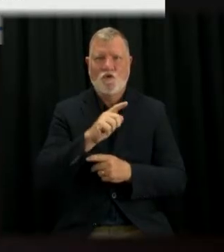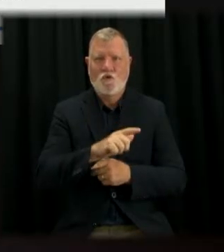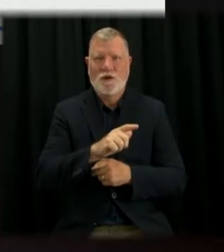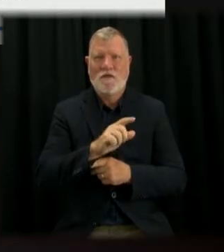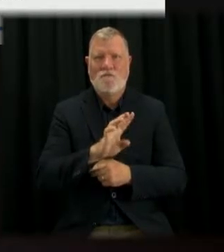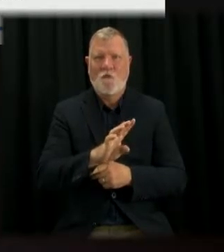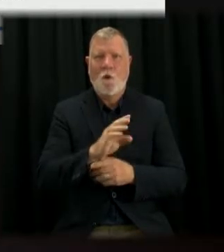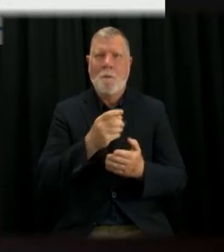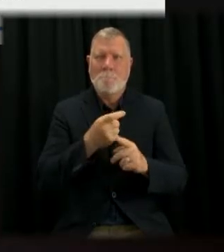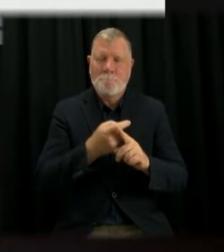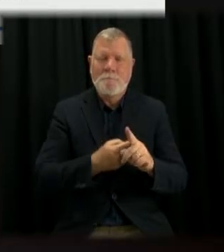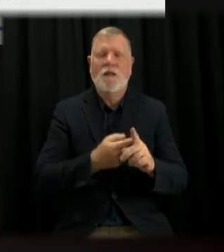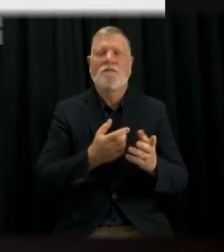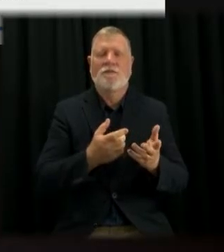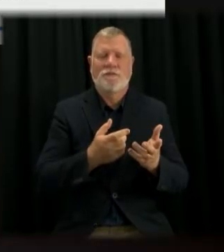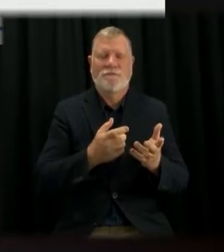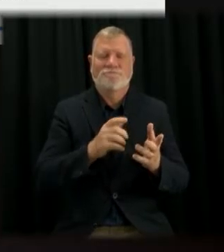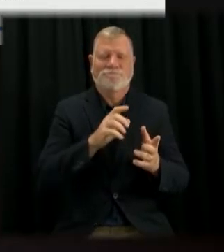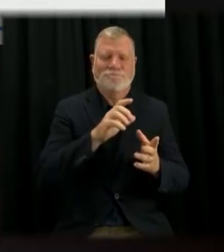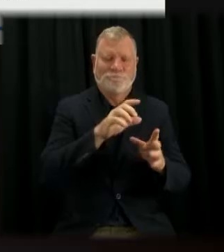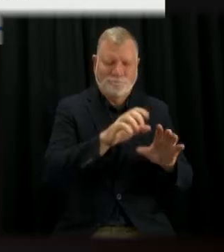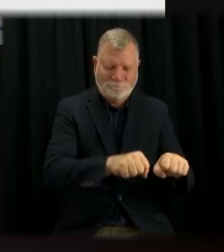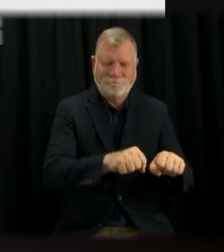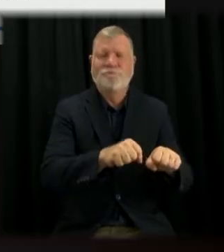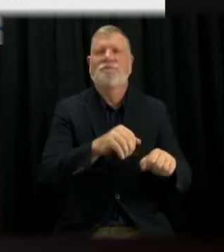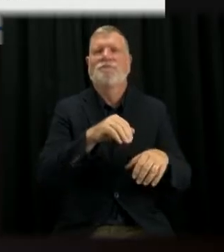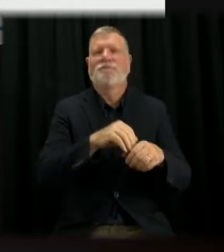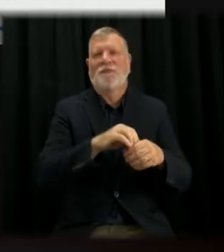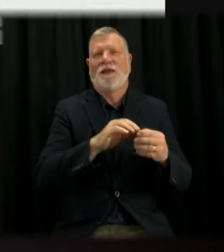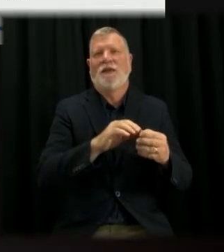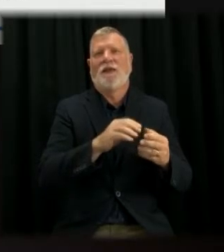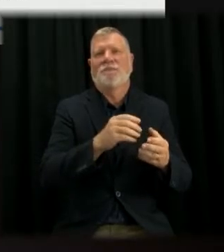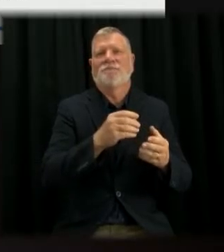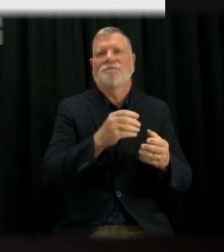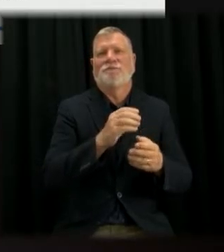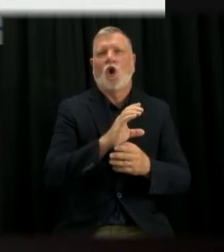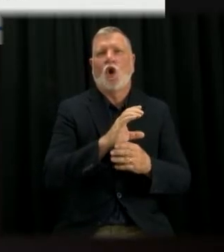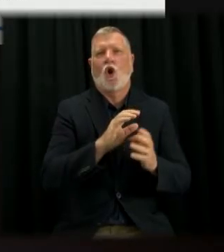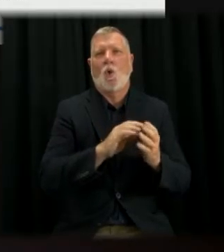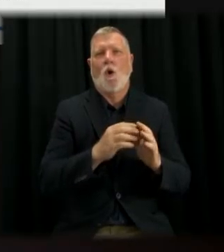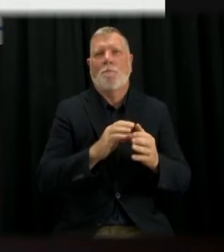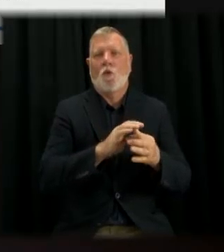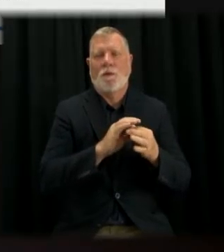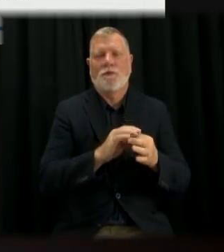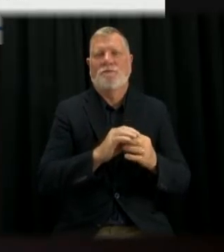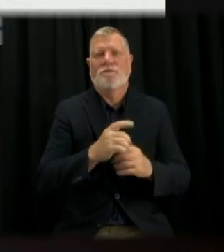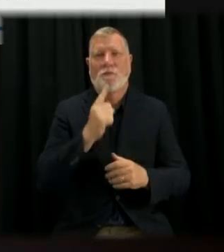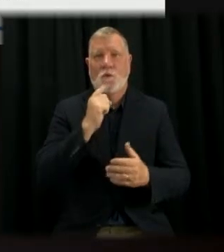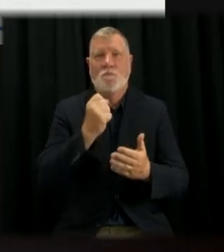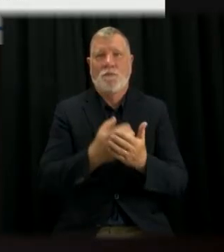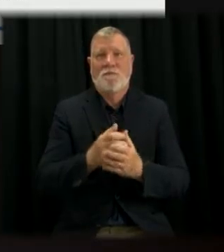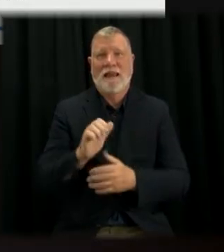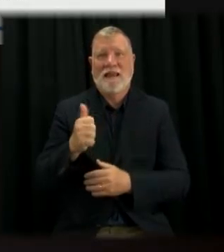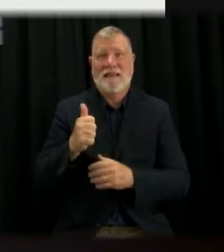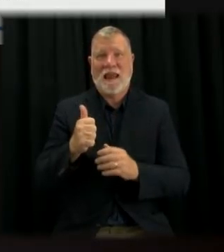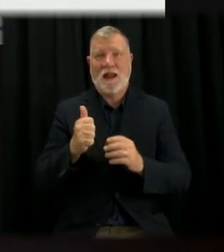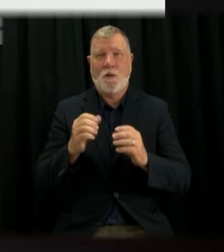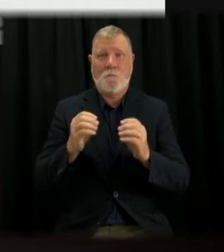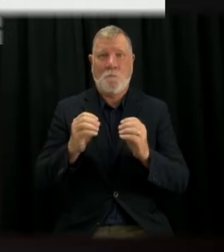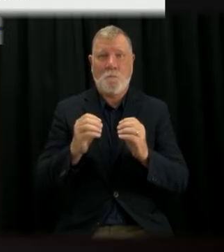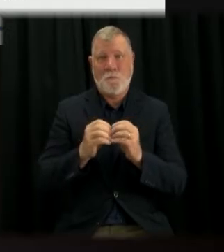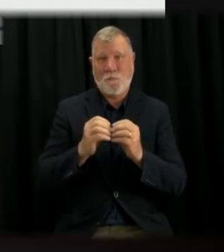poder llevar a cabo esta intervención de 24 meses en las cooperativas. Así, $400,000 se ha